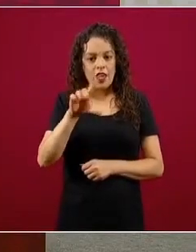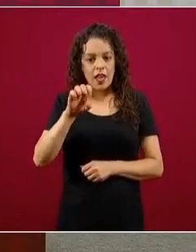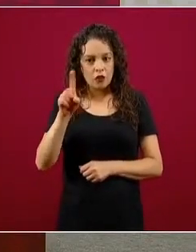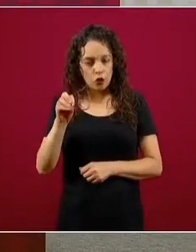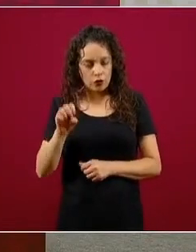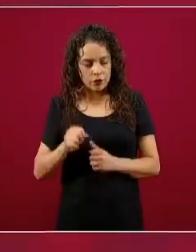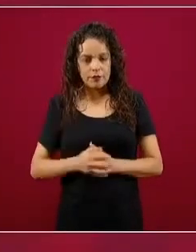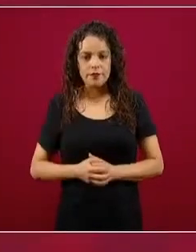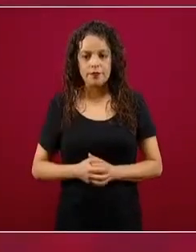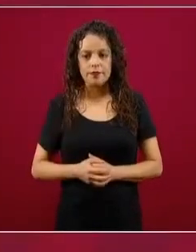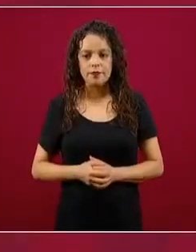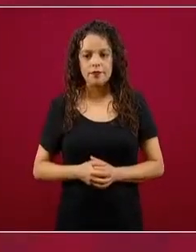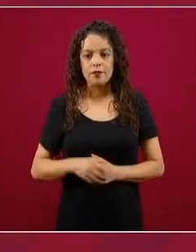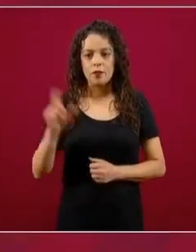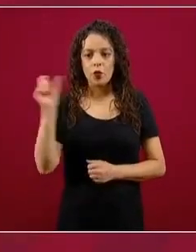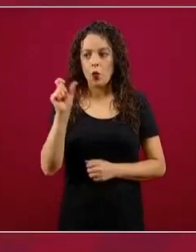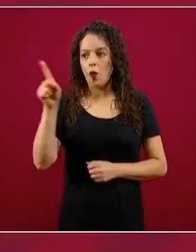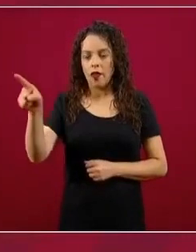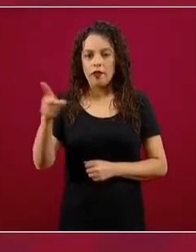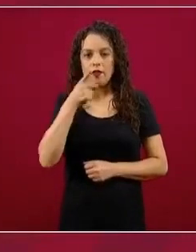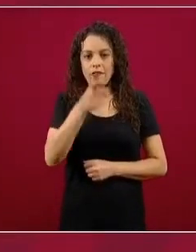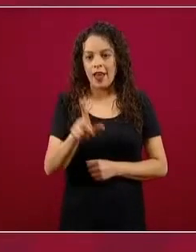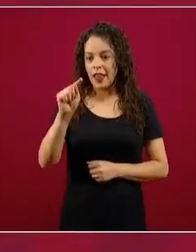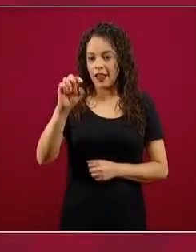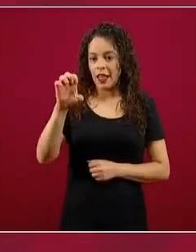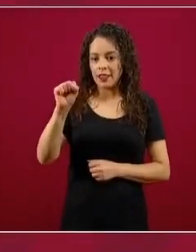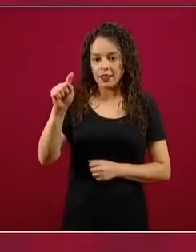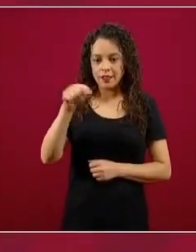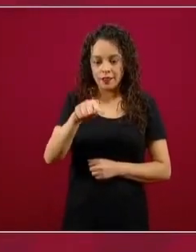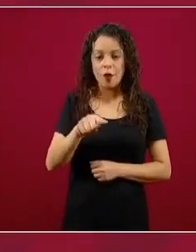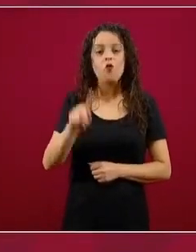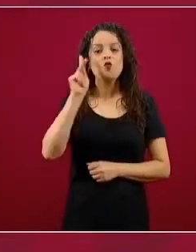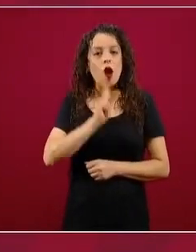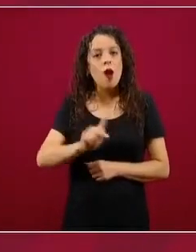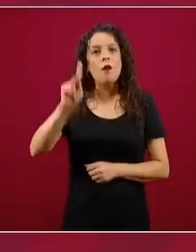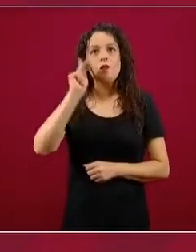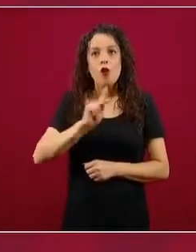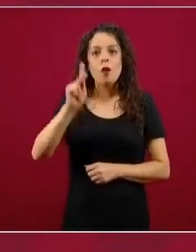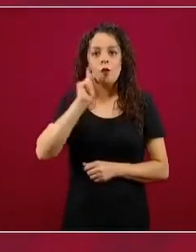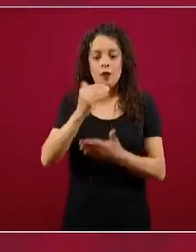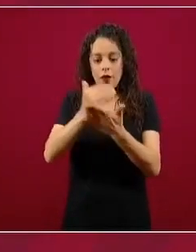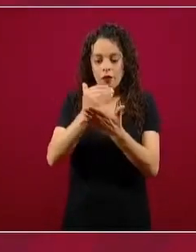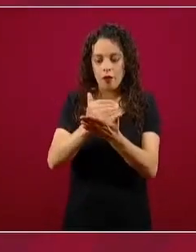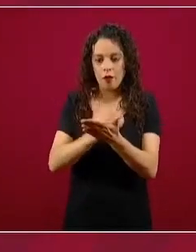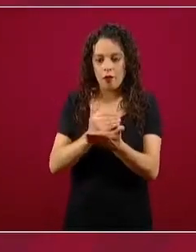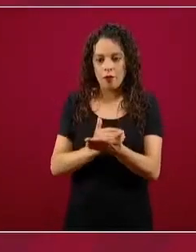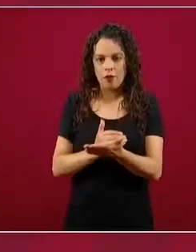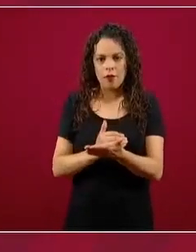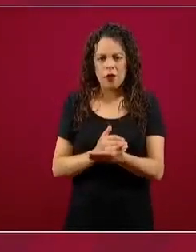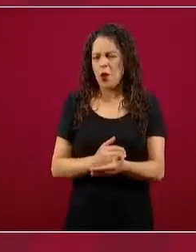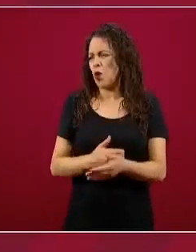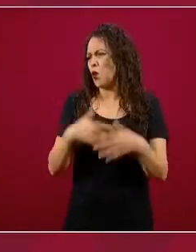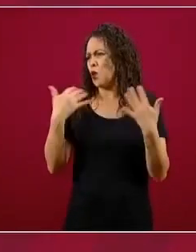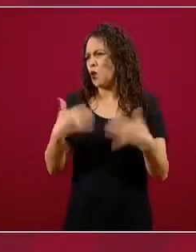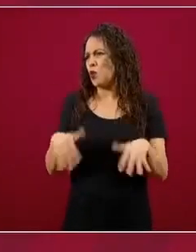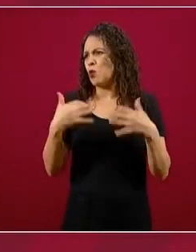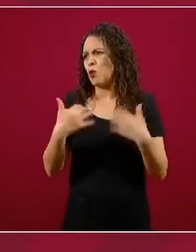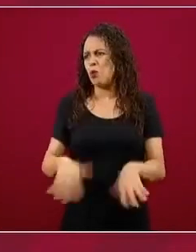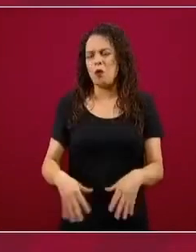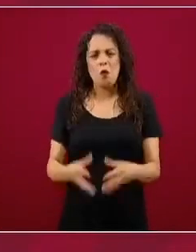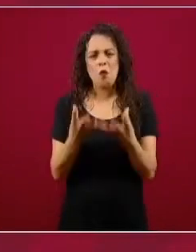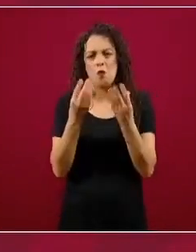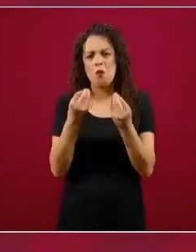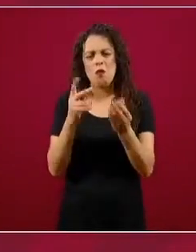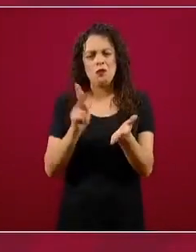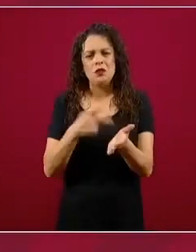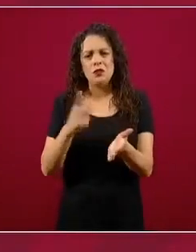cuando hizo su famosa test, prueba, ha sido distorsionado N veces.